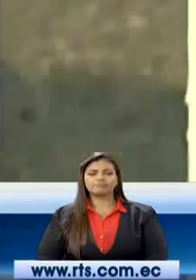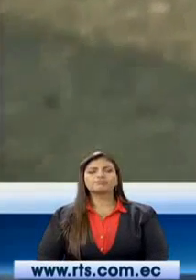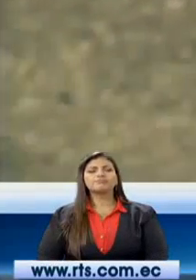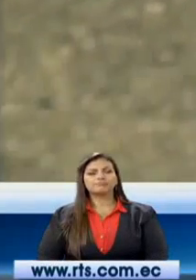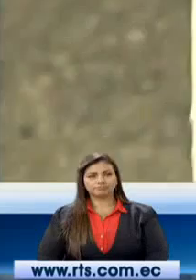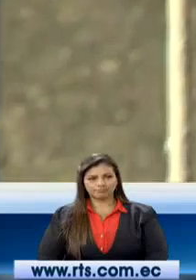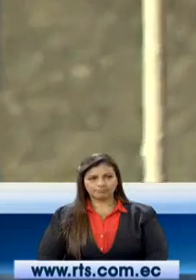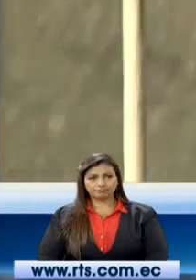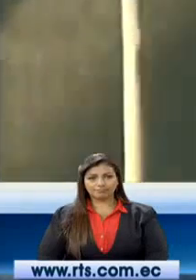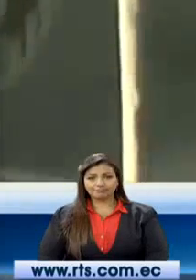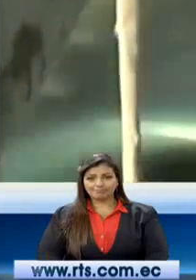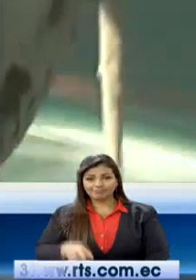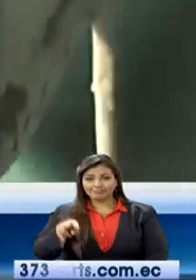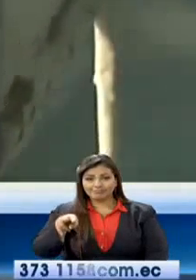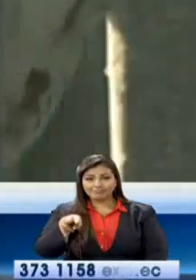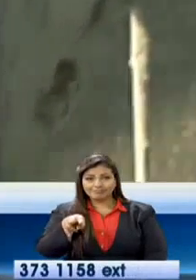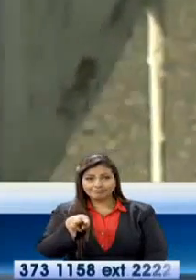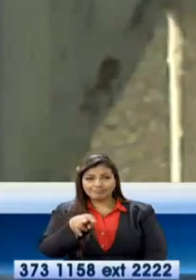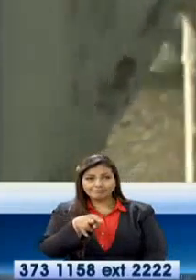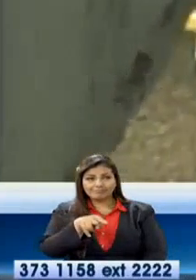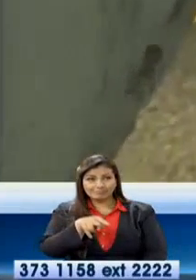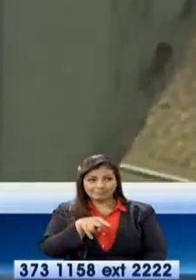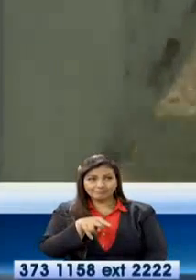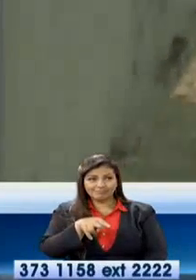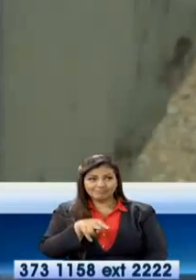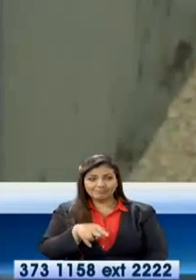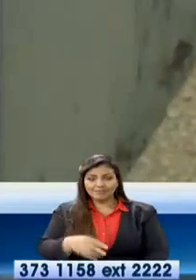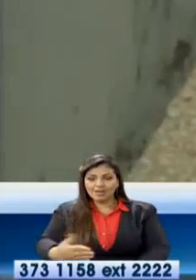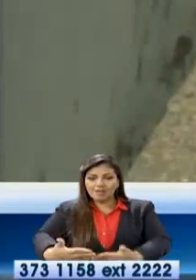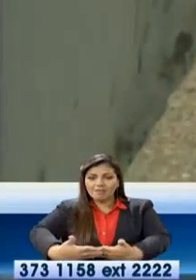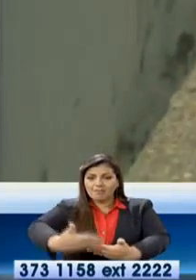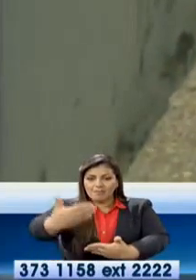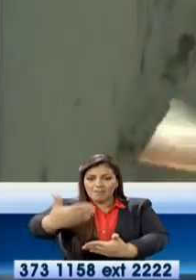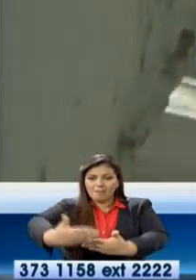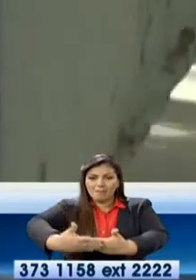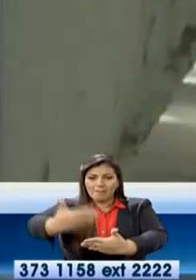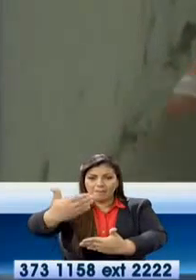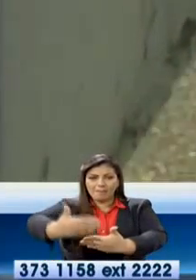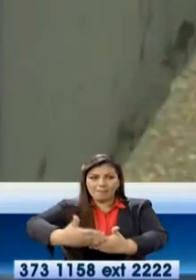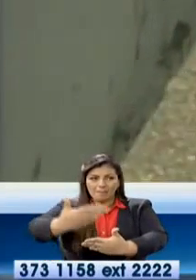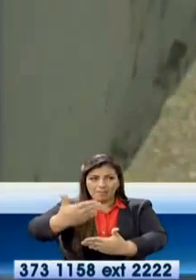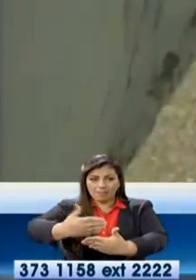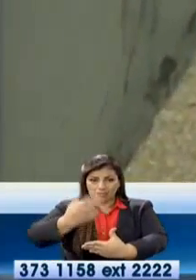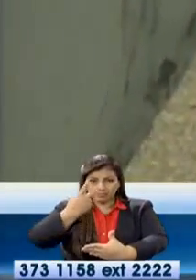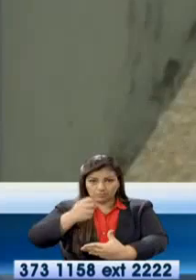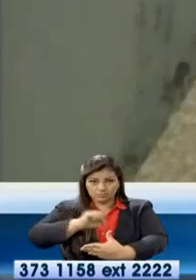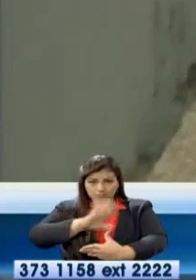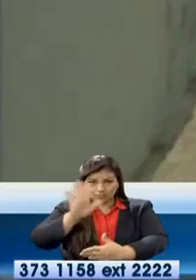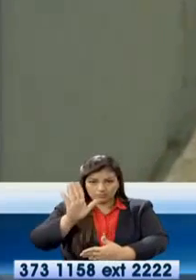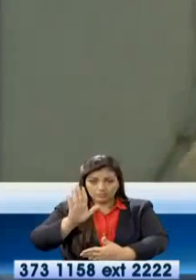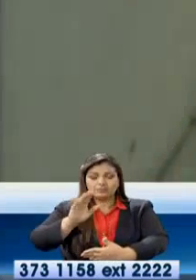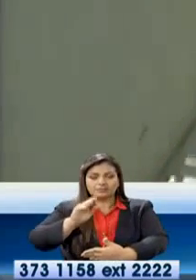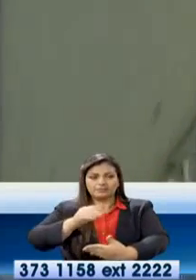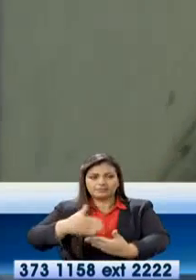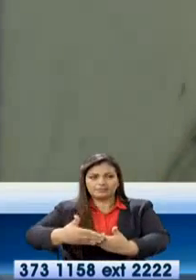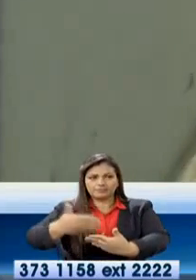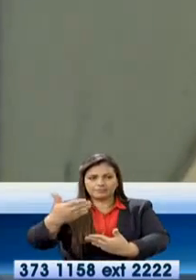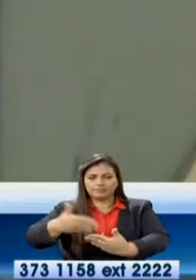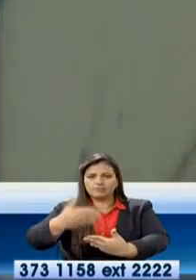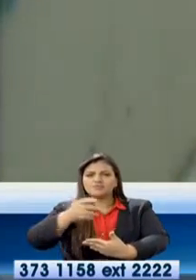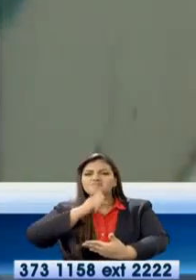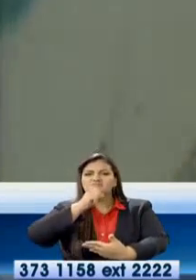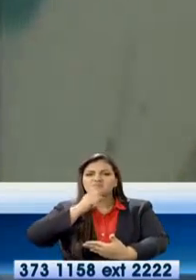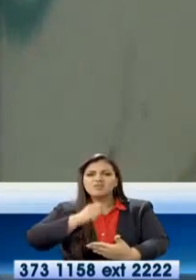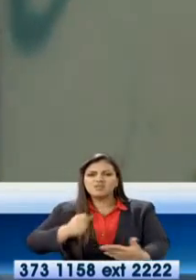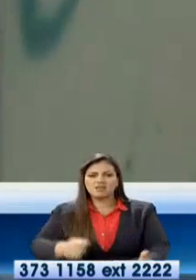la cobertura exterior, esta pared de aquí que hace de cobertura, ahí no sé si están observando, se oxida